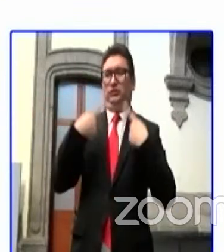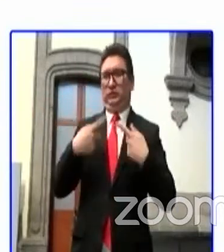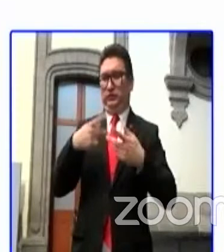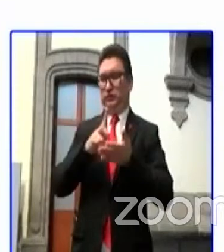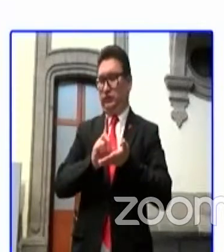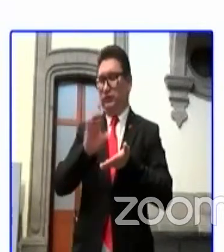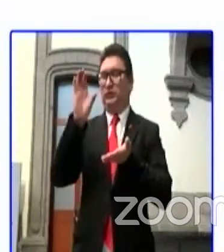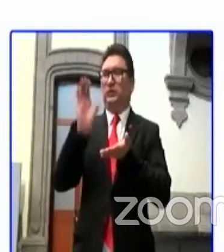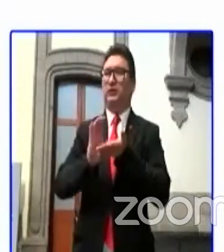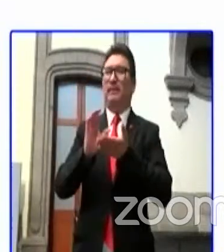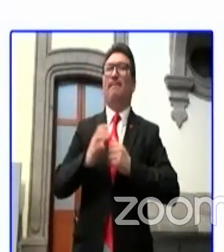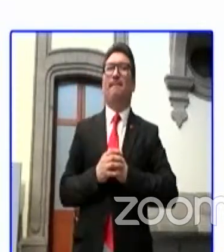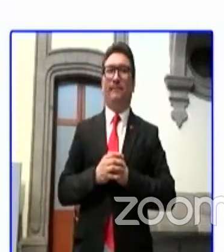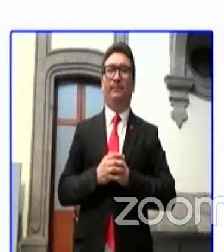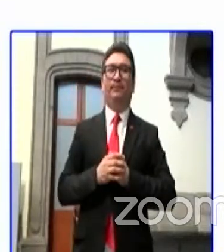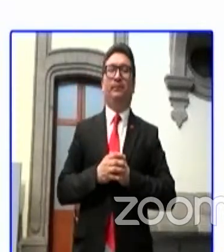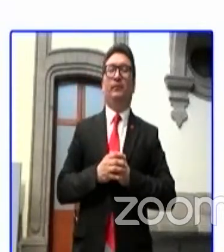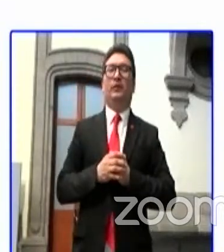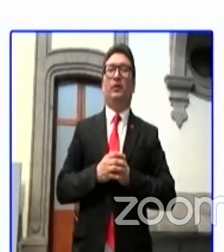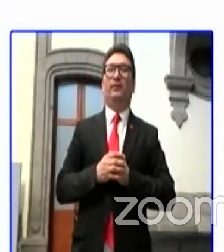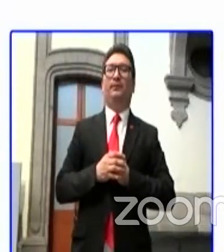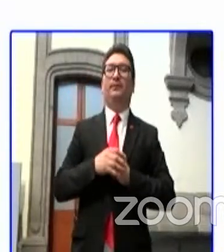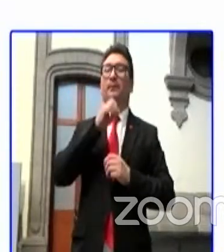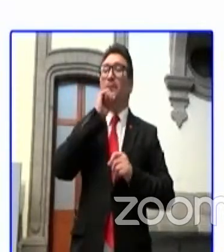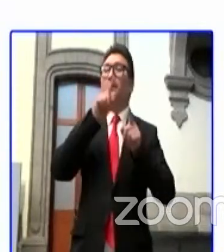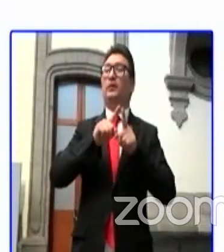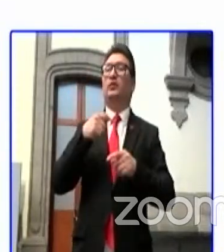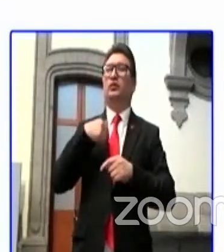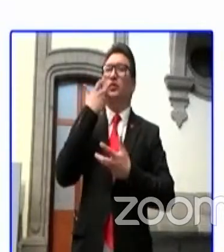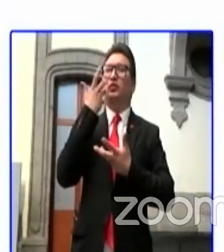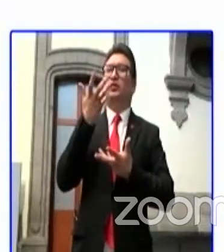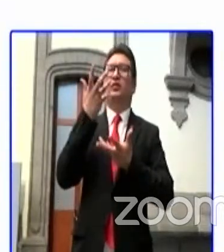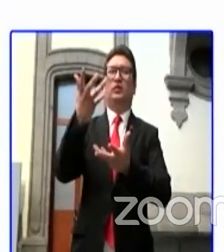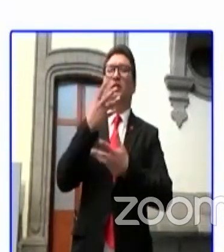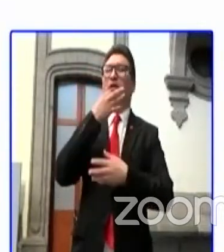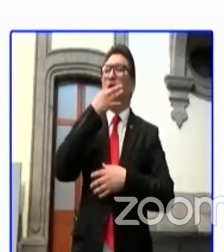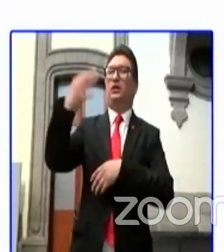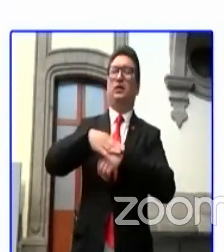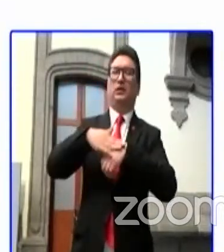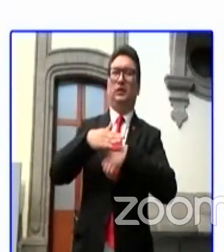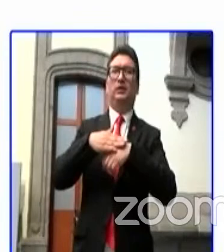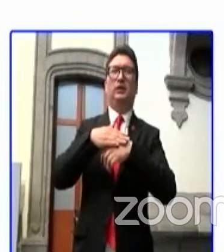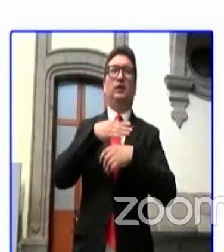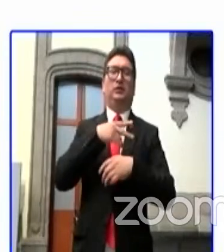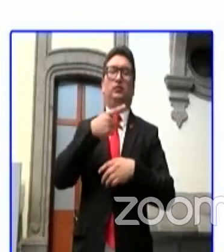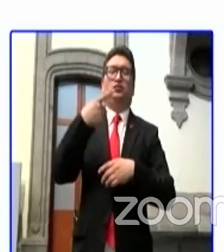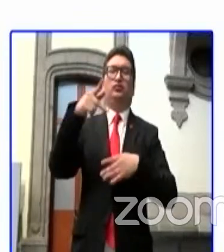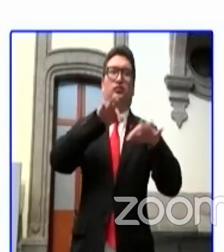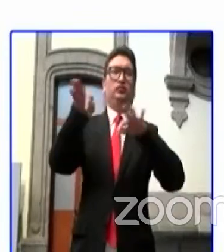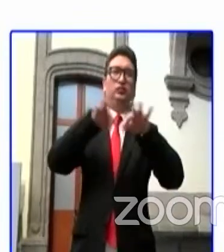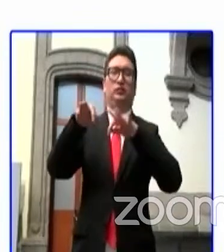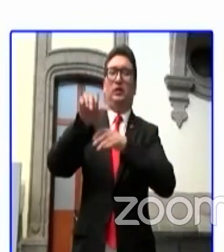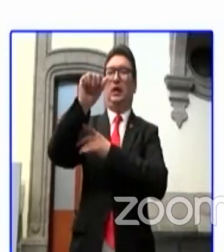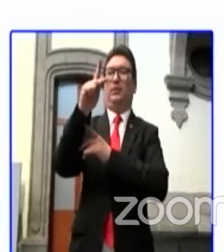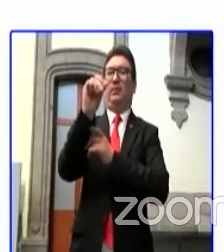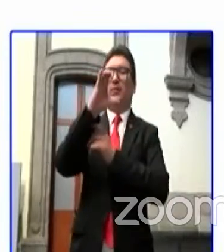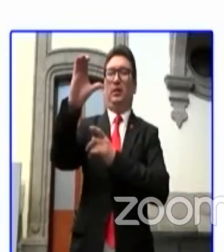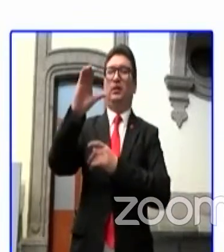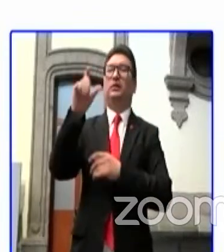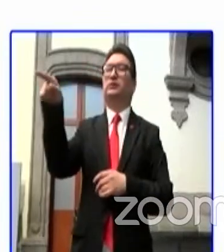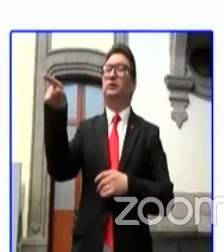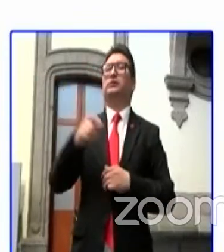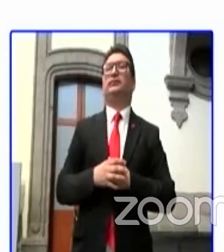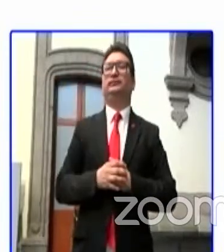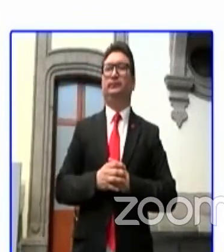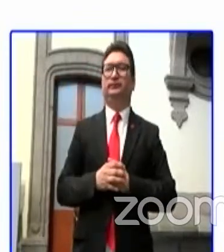discapacidad. También quisiera hacer una mención especial al trabajo que realiza PAC